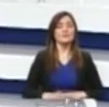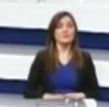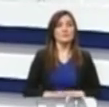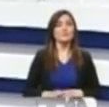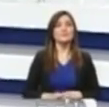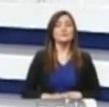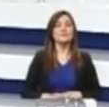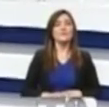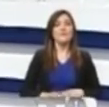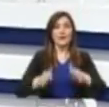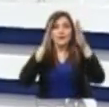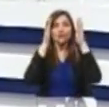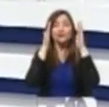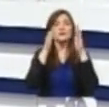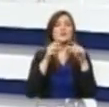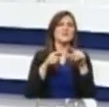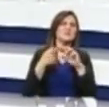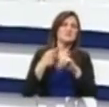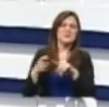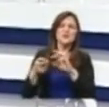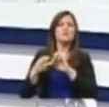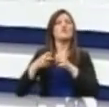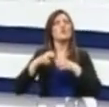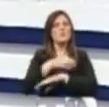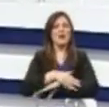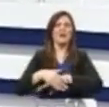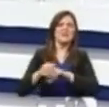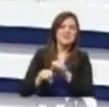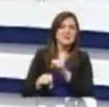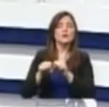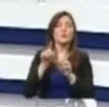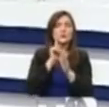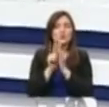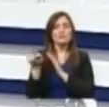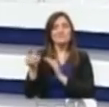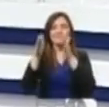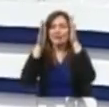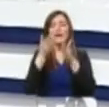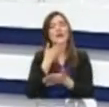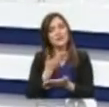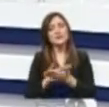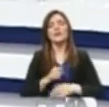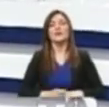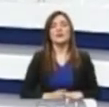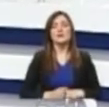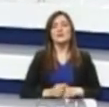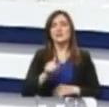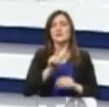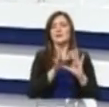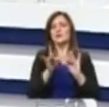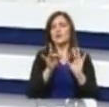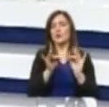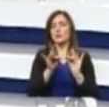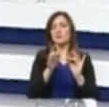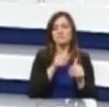por estar siempre pendiente de lo que sucede en los diferentes sectores de la ciudad y en las denuncias de la comunidad. Recuerde escribirnos para